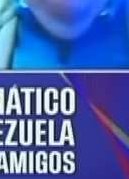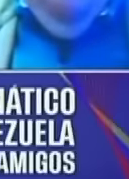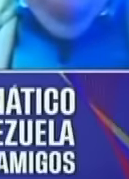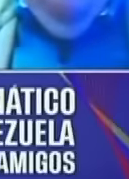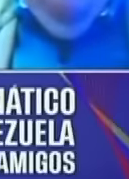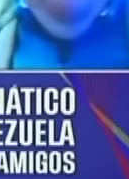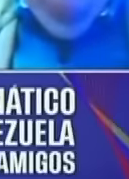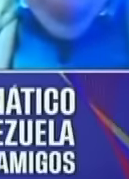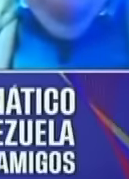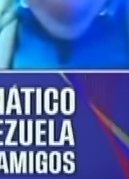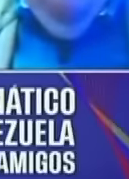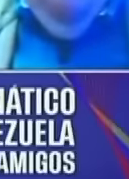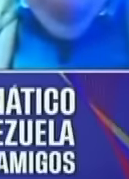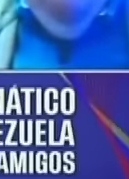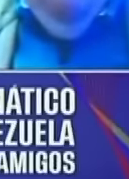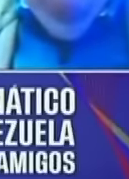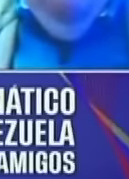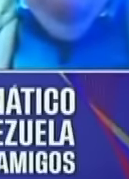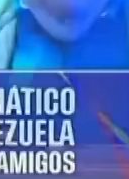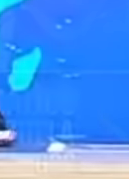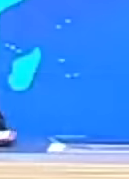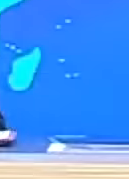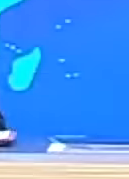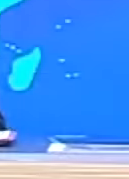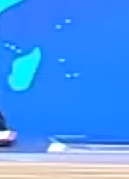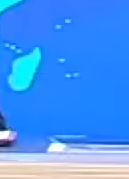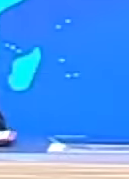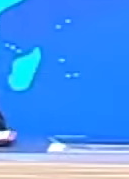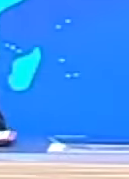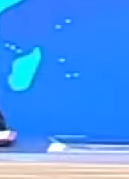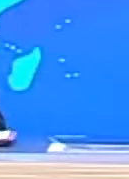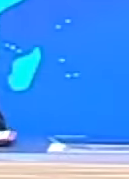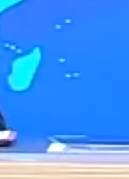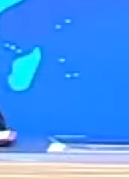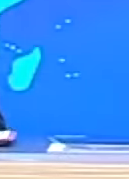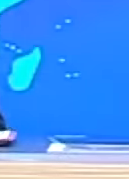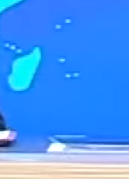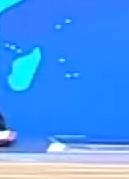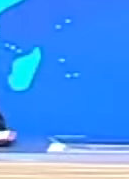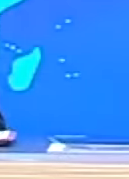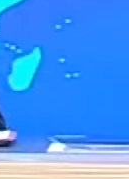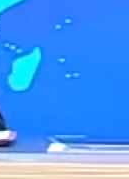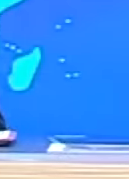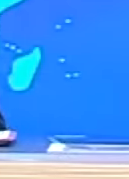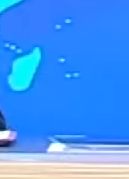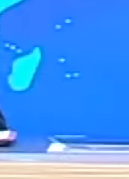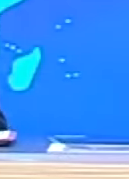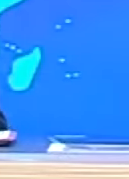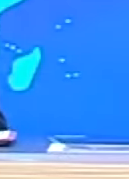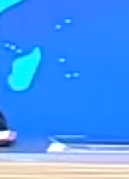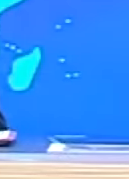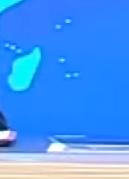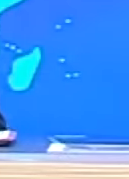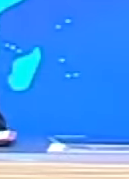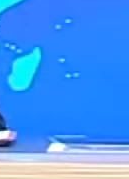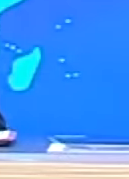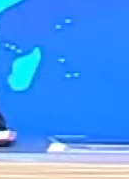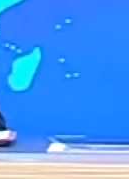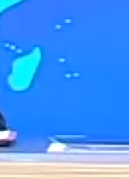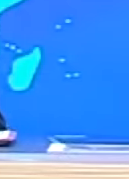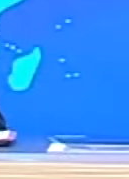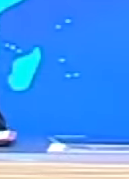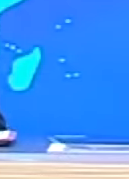es un documento histórico de prueba fehaciente poderosa de los derechos de